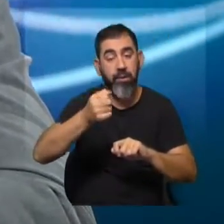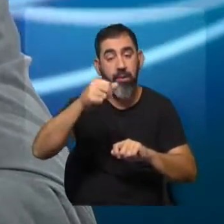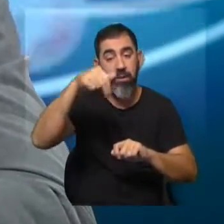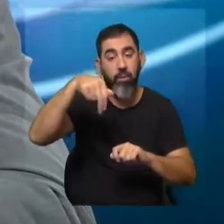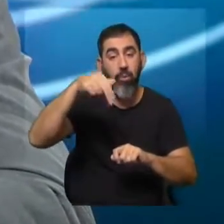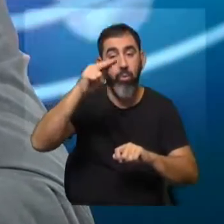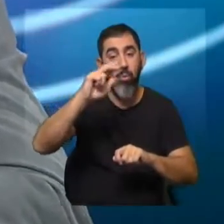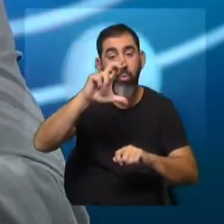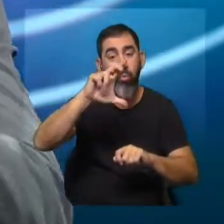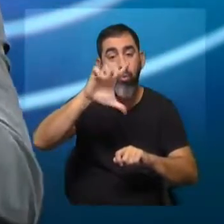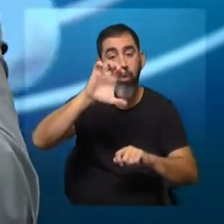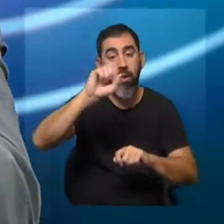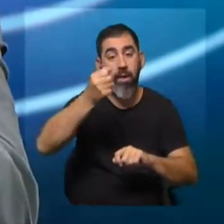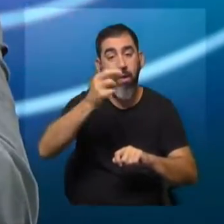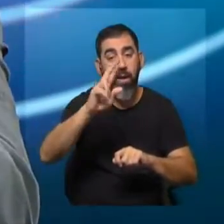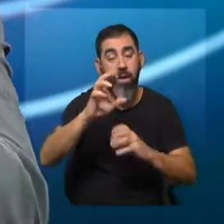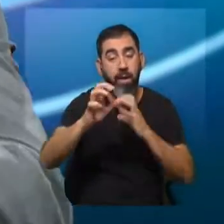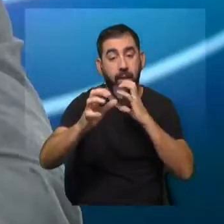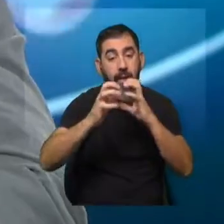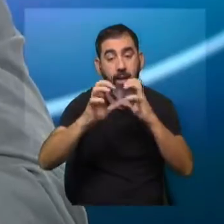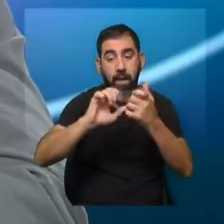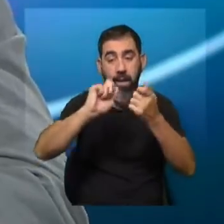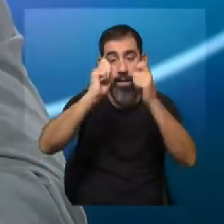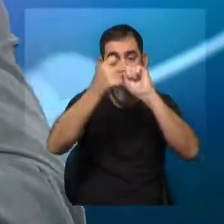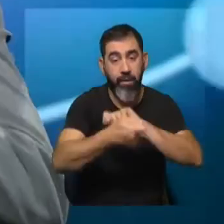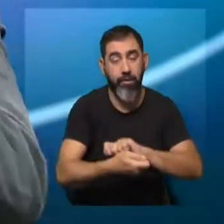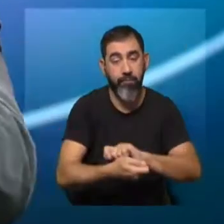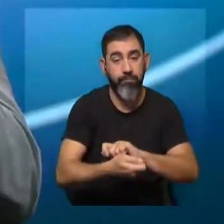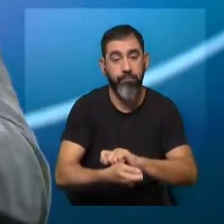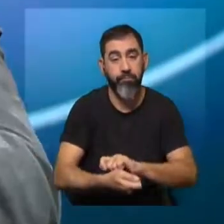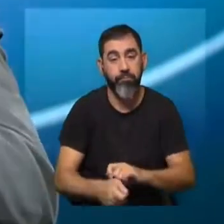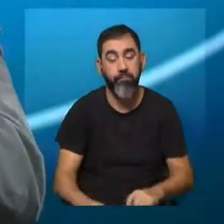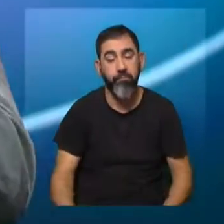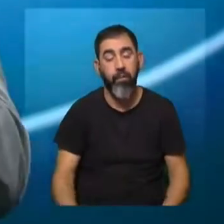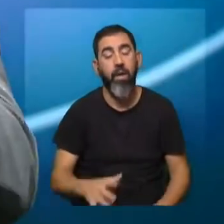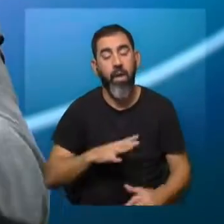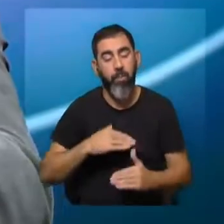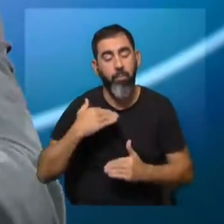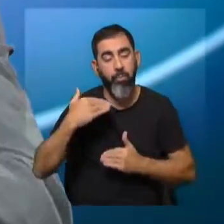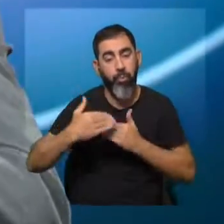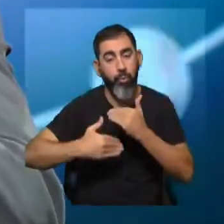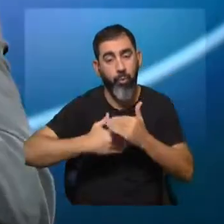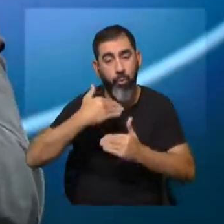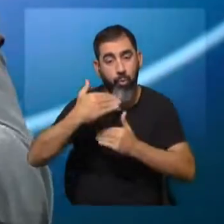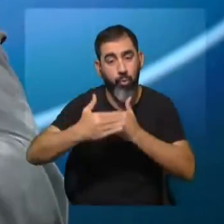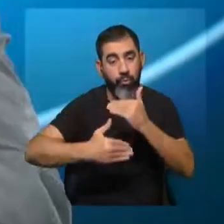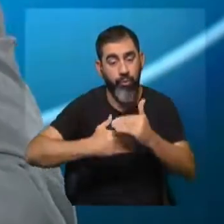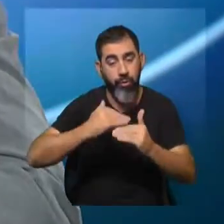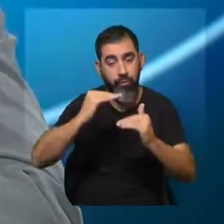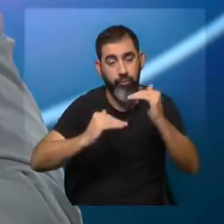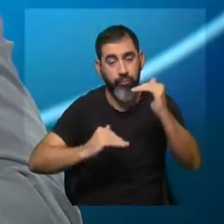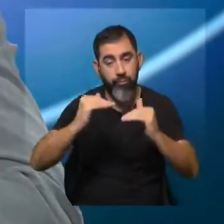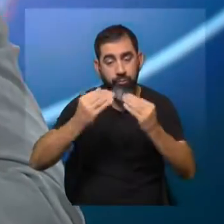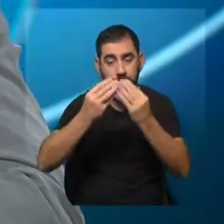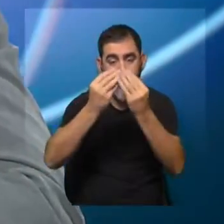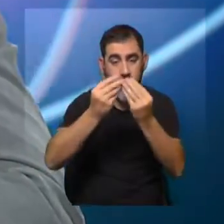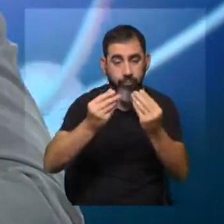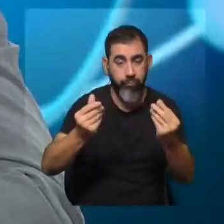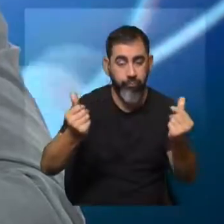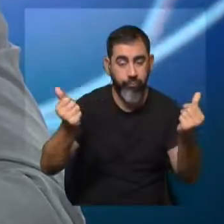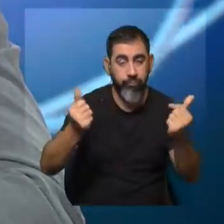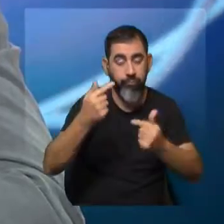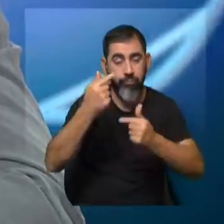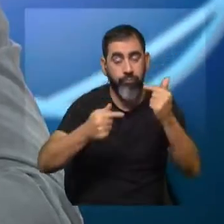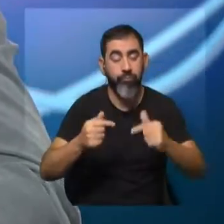núcleo del átomo, en energía. ¿Sí? Y eso ocurre a través de procesos, decaimientos, desintegraciones nucleares,